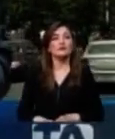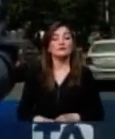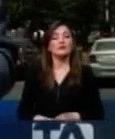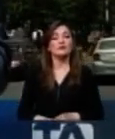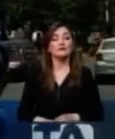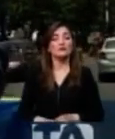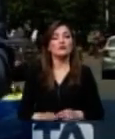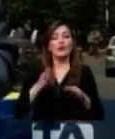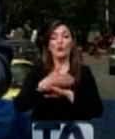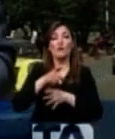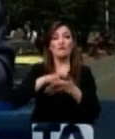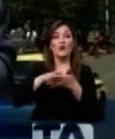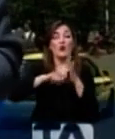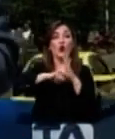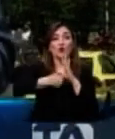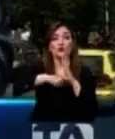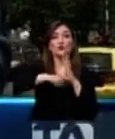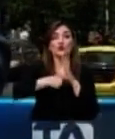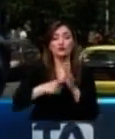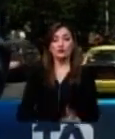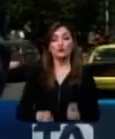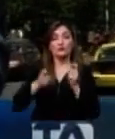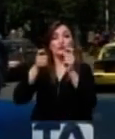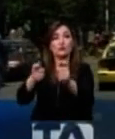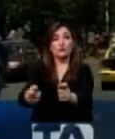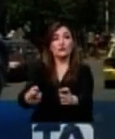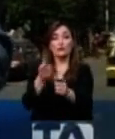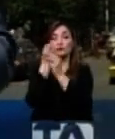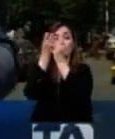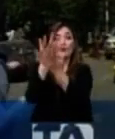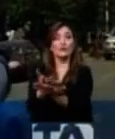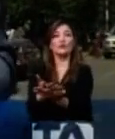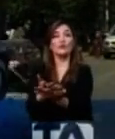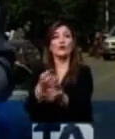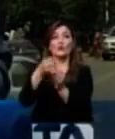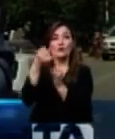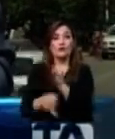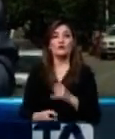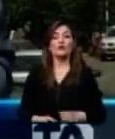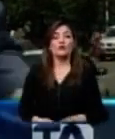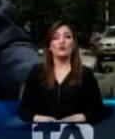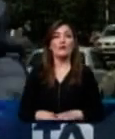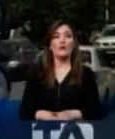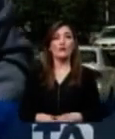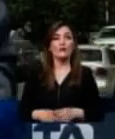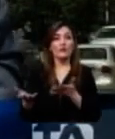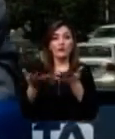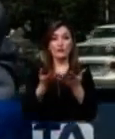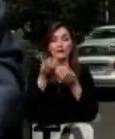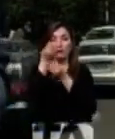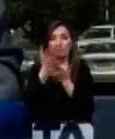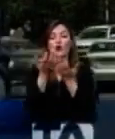lo cual y con la firma del contralor pasará a convertirse en un informe definitivo esto es lo que podemos